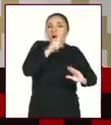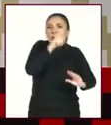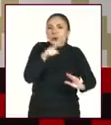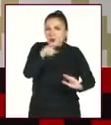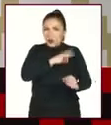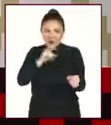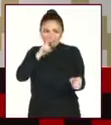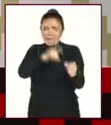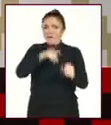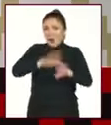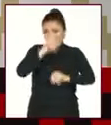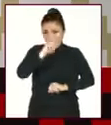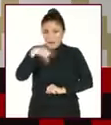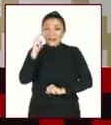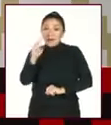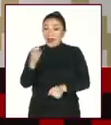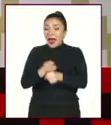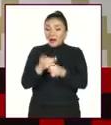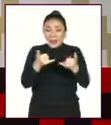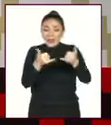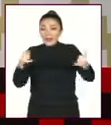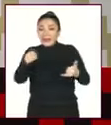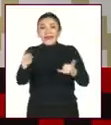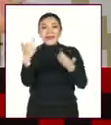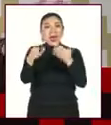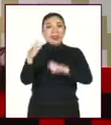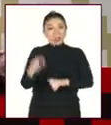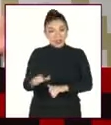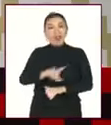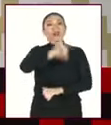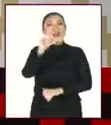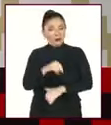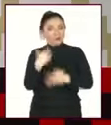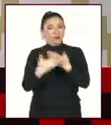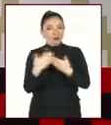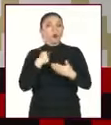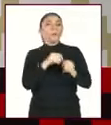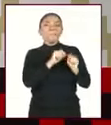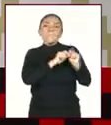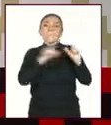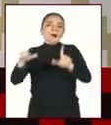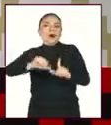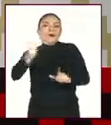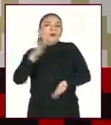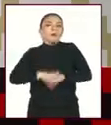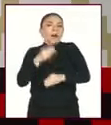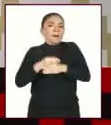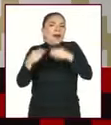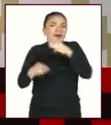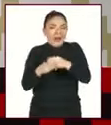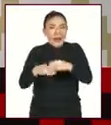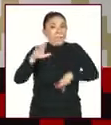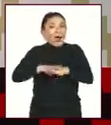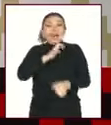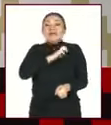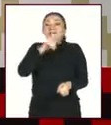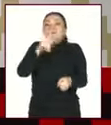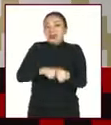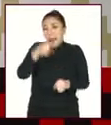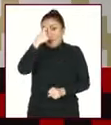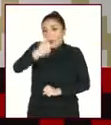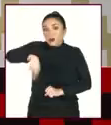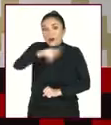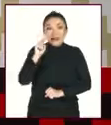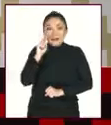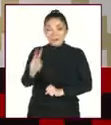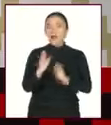fácilmente a través del enlace que aparece en el chat de comentarios. Próximamente compartiremos algunos recursos educativos especialmente para ustedes,